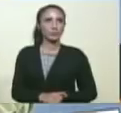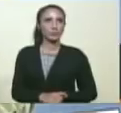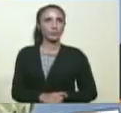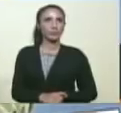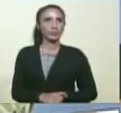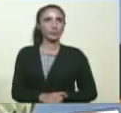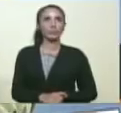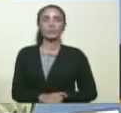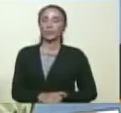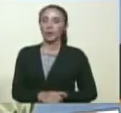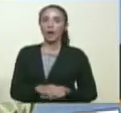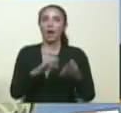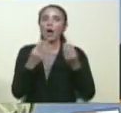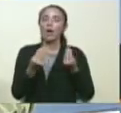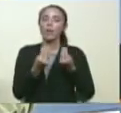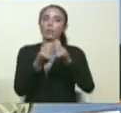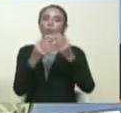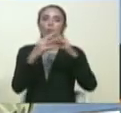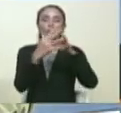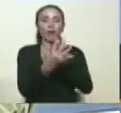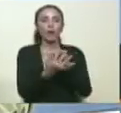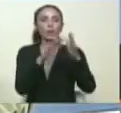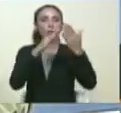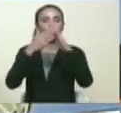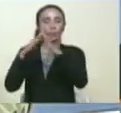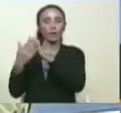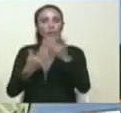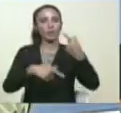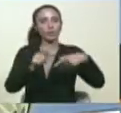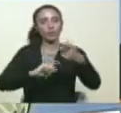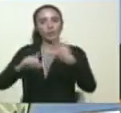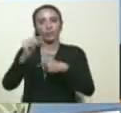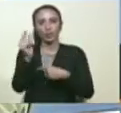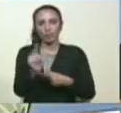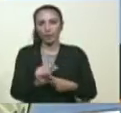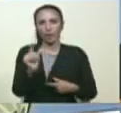con el barrio, con la comunidad, ¿verdad?